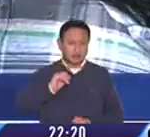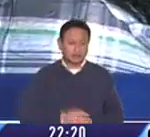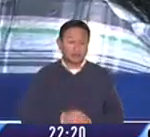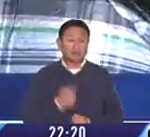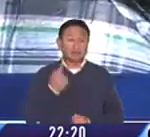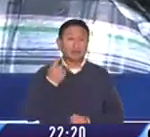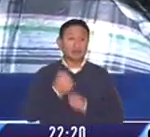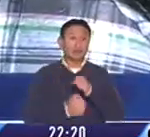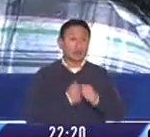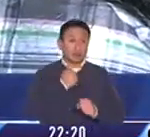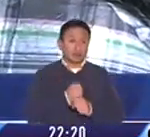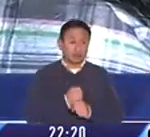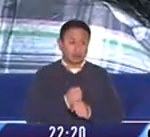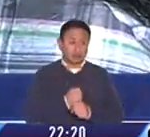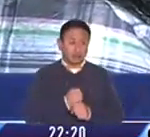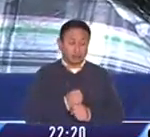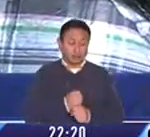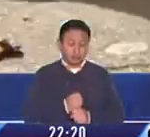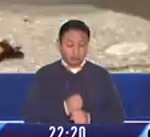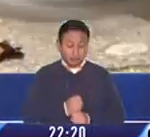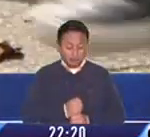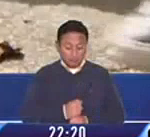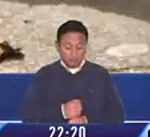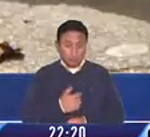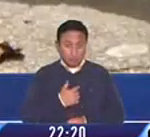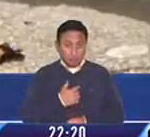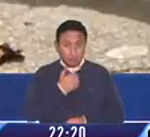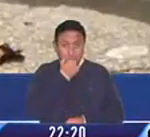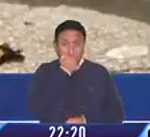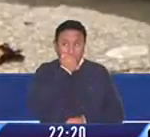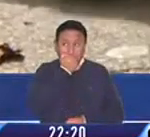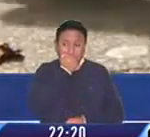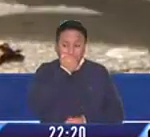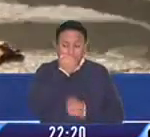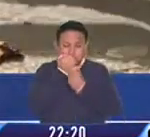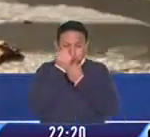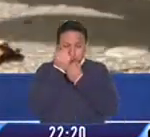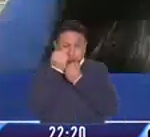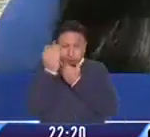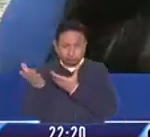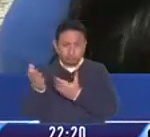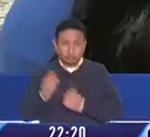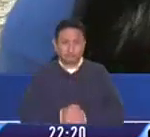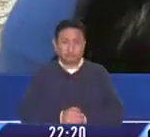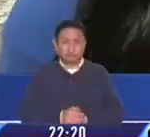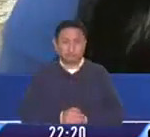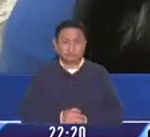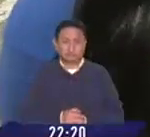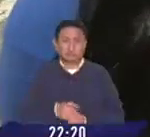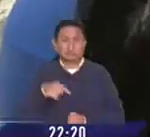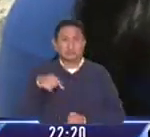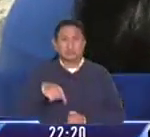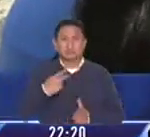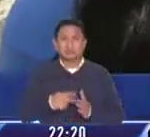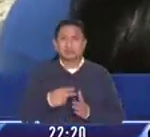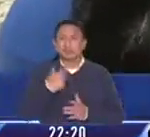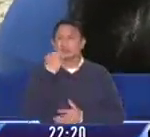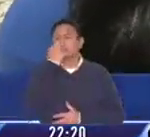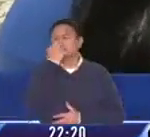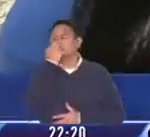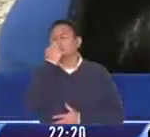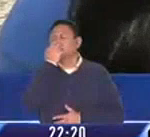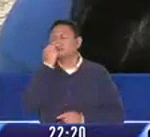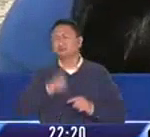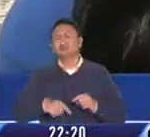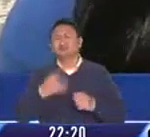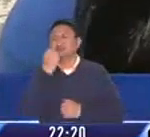11 años, le confesó lo que ya no pudo guardar y su cruel realidad. lo que me está pasando, ya no aguanto, mami. Dice, yo no te puedo